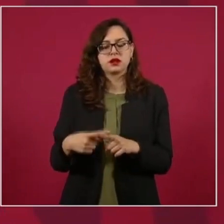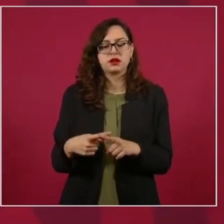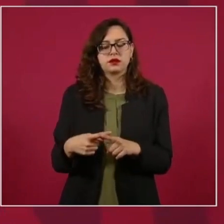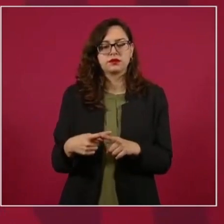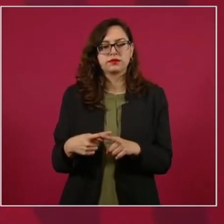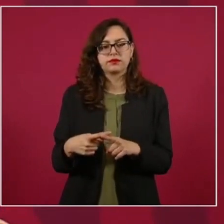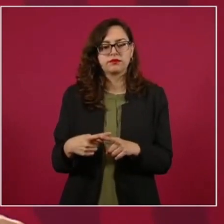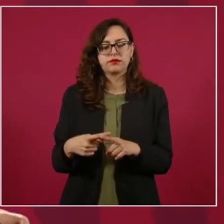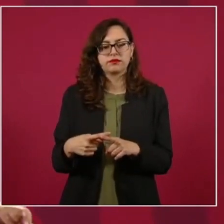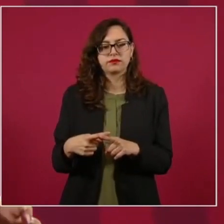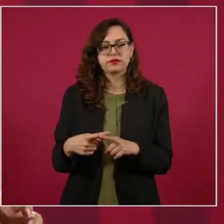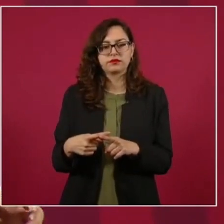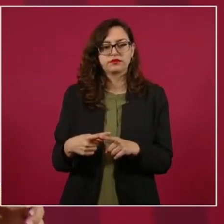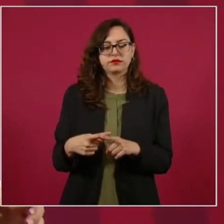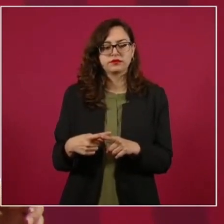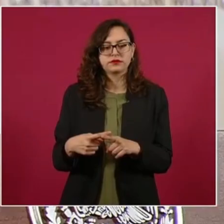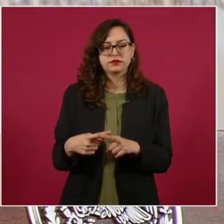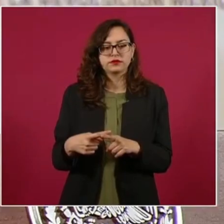el grupo de